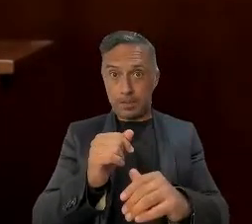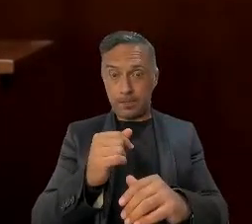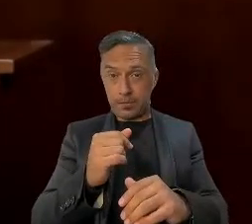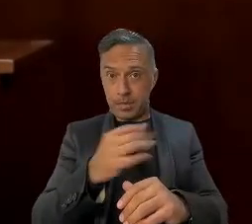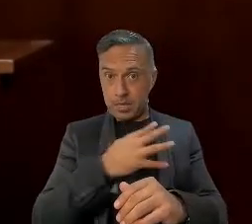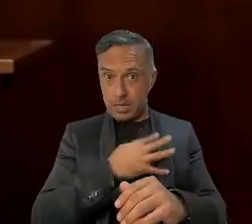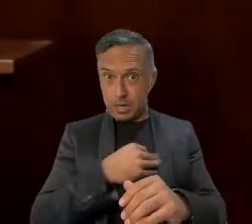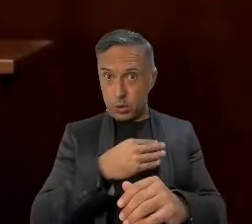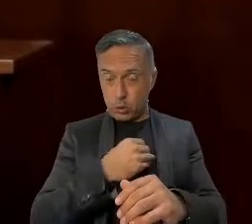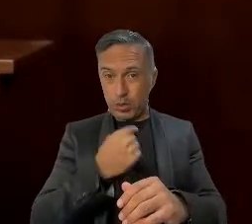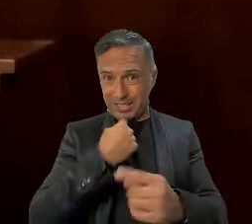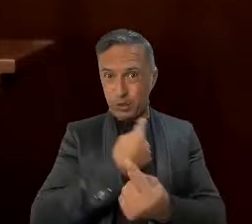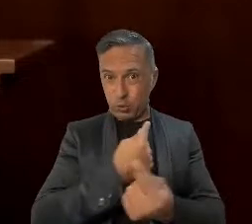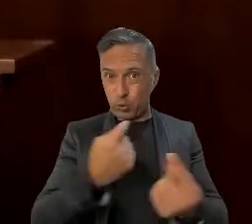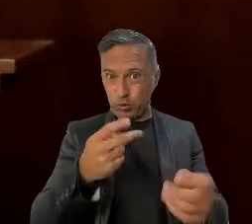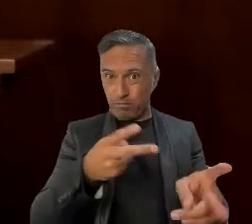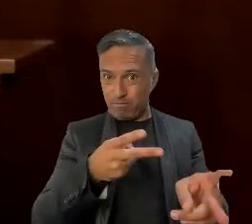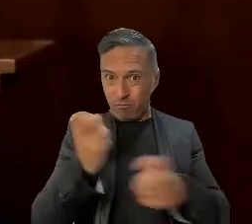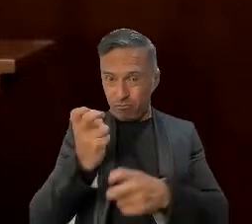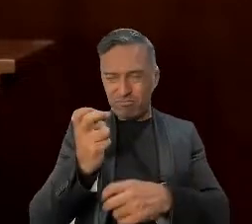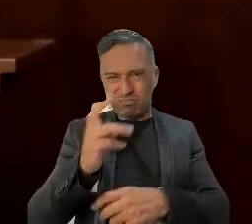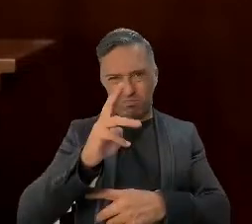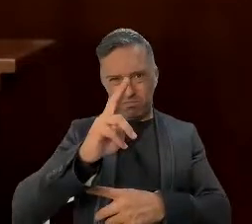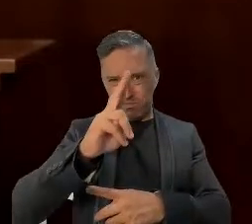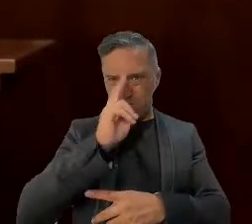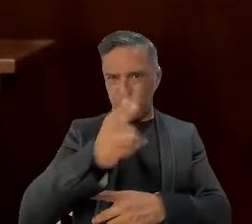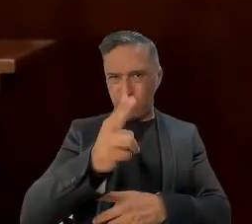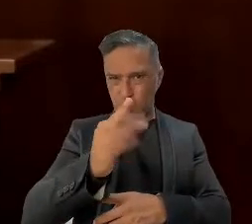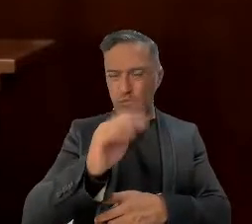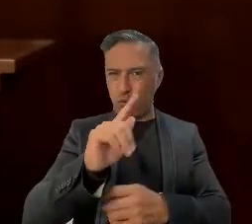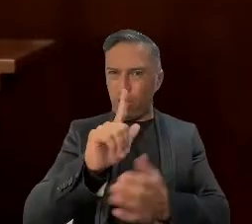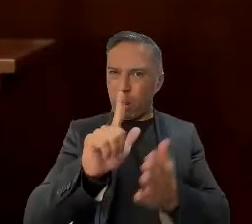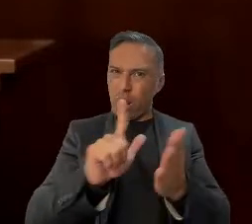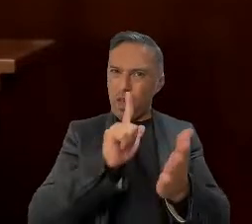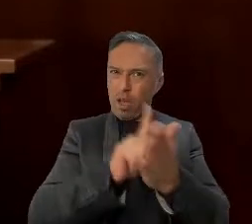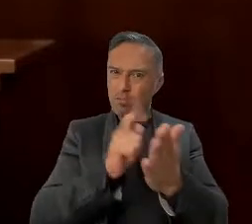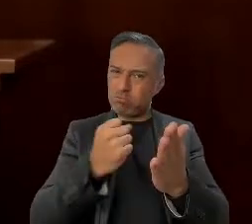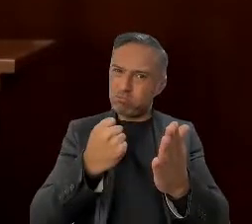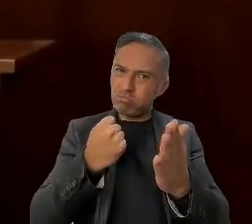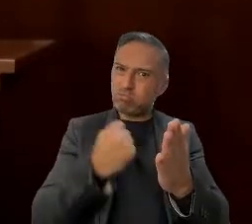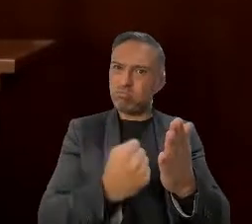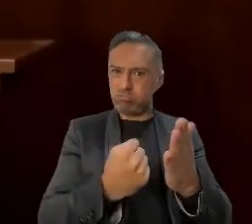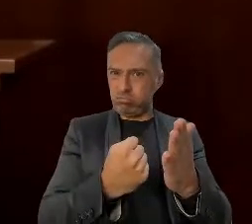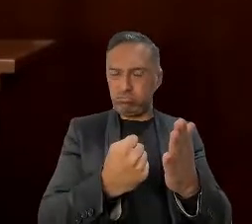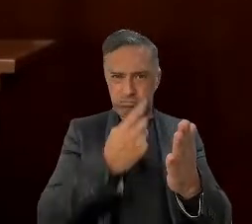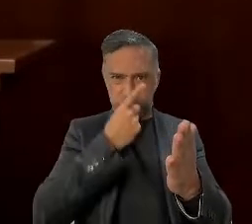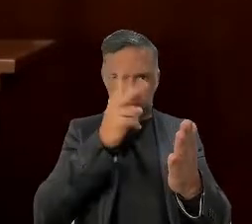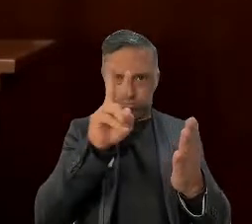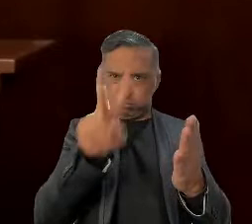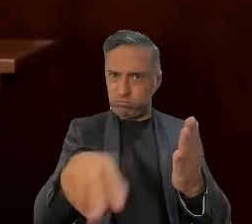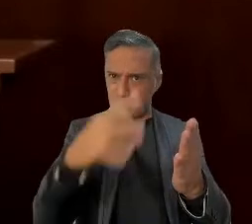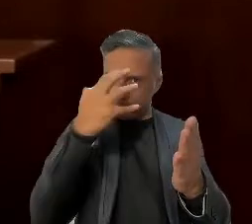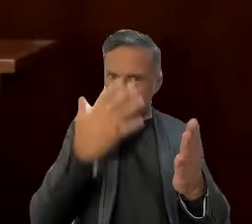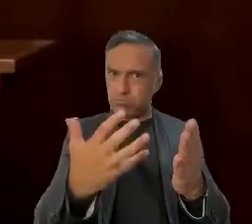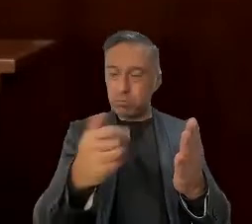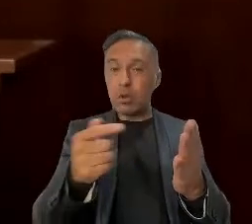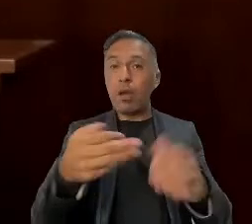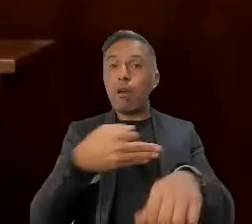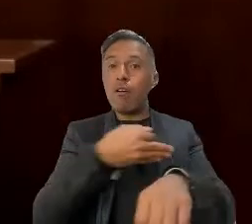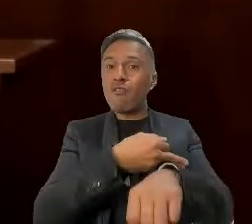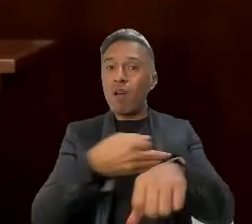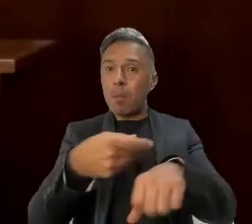verdaderamente tenga el peso de la ley necesario para que desde el seno de la familia